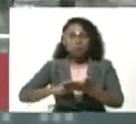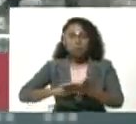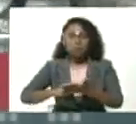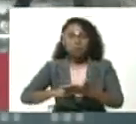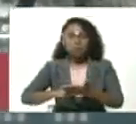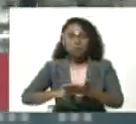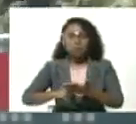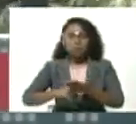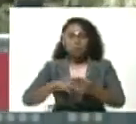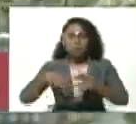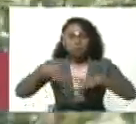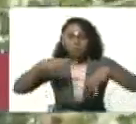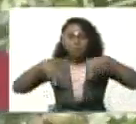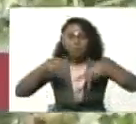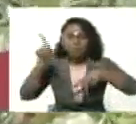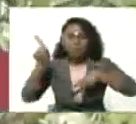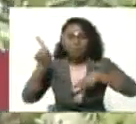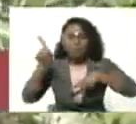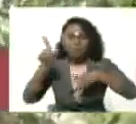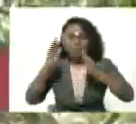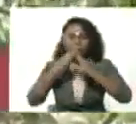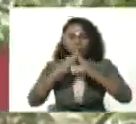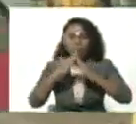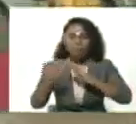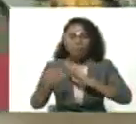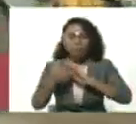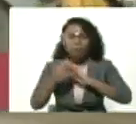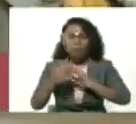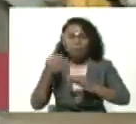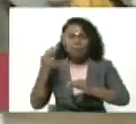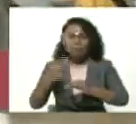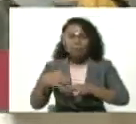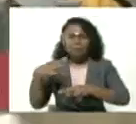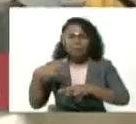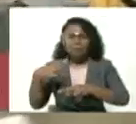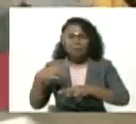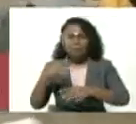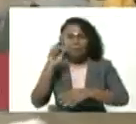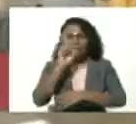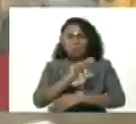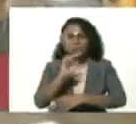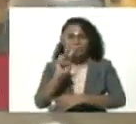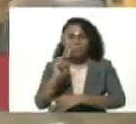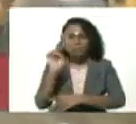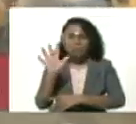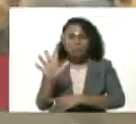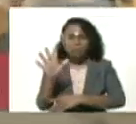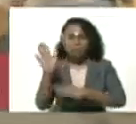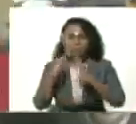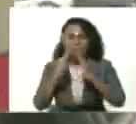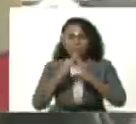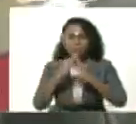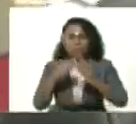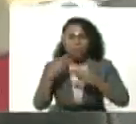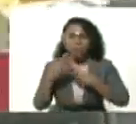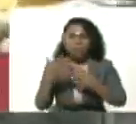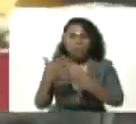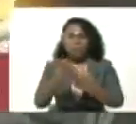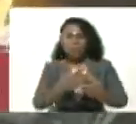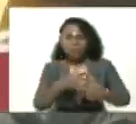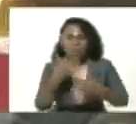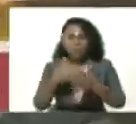de habitabilidad de esas viviendas. Afectación grave, 325 viviendas que van a recibir, además de